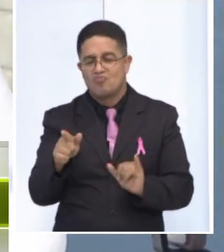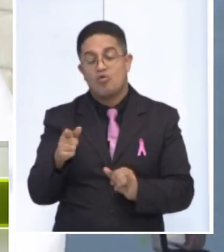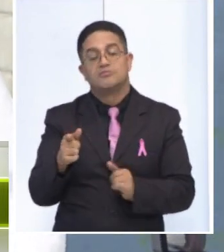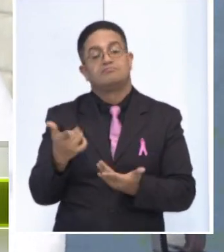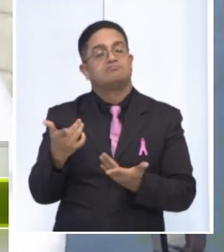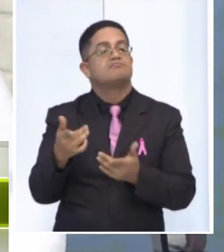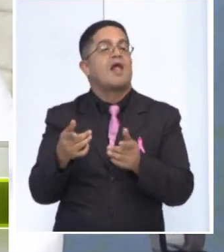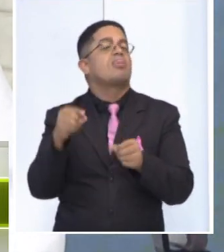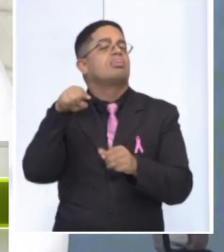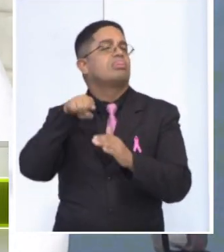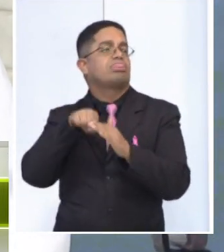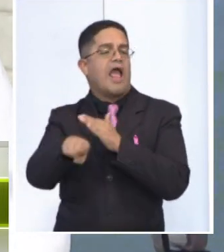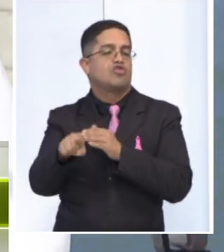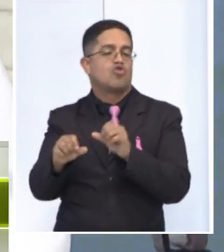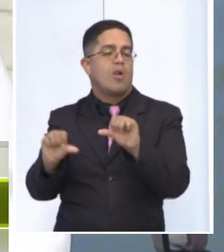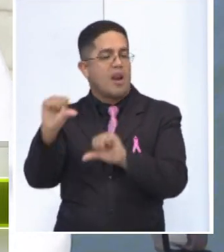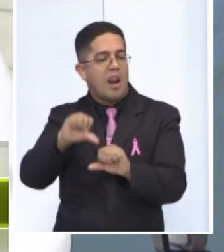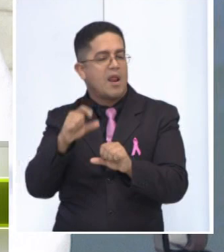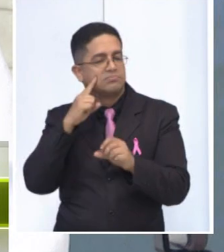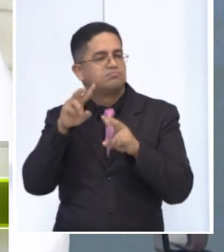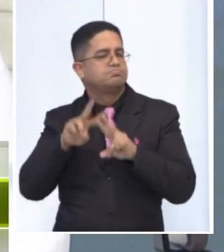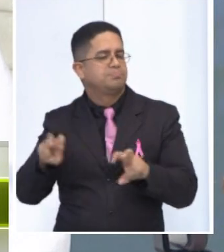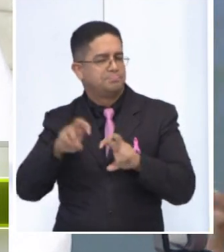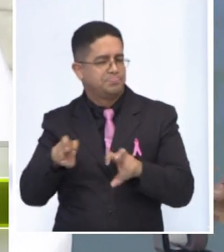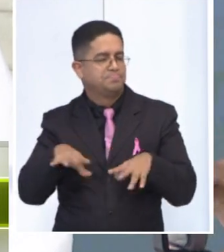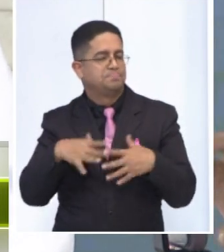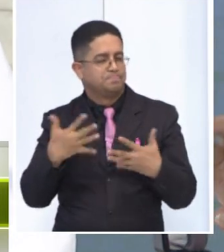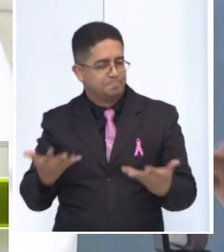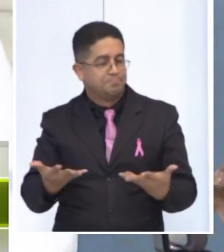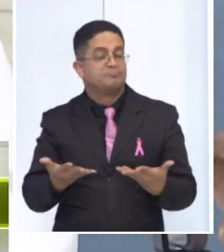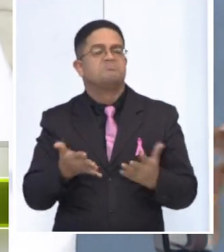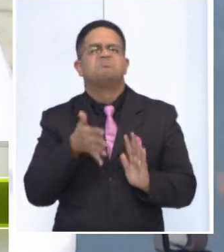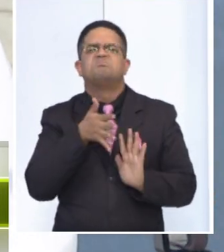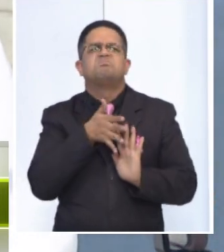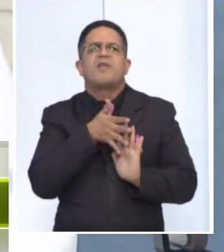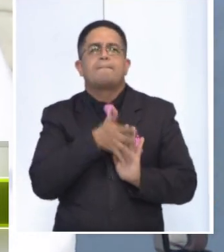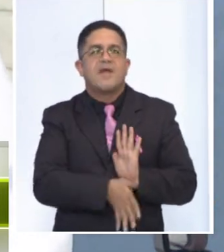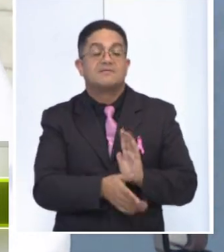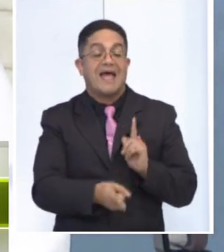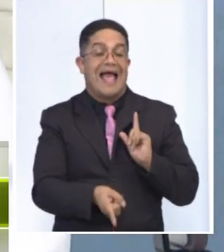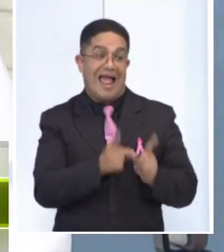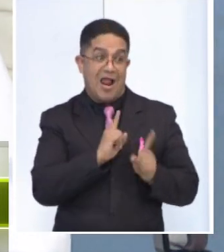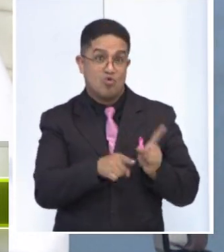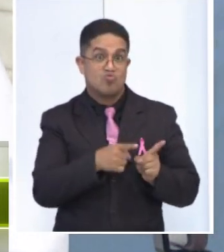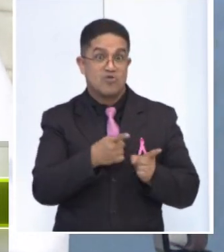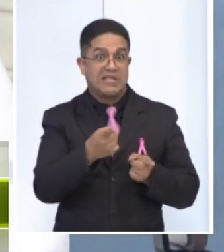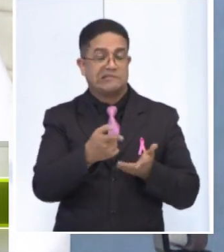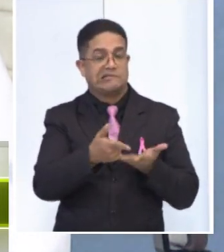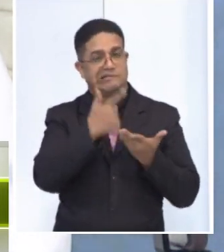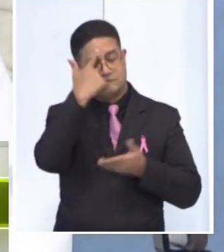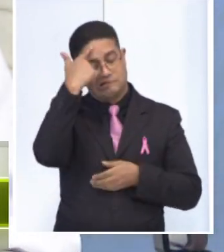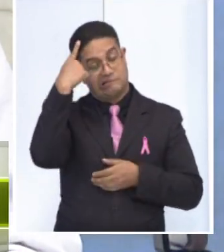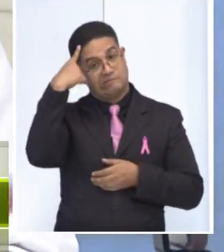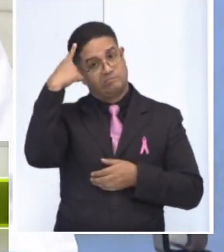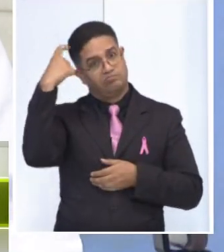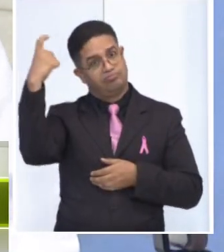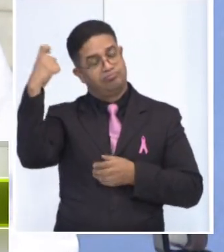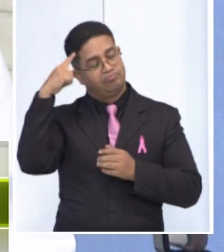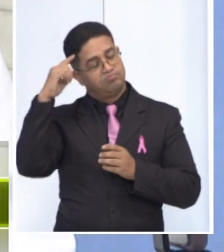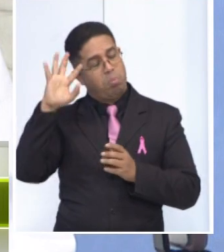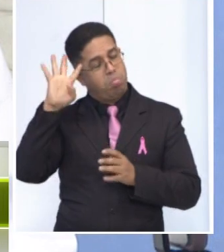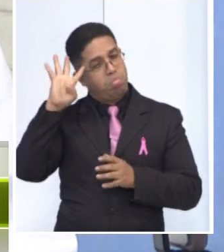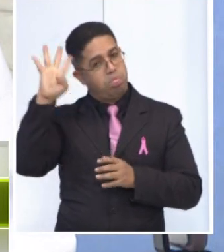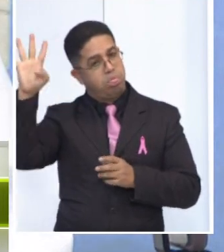algún laboratorio o producto de la investigación. Ahora, ¿qué pasa? Que hay algunas de estas drogas que son psicotrópicas, por un lado, otras que no